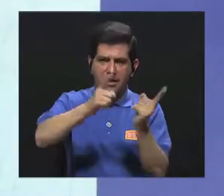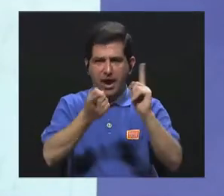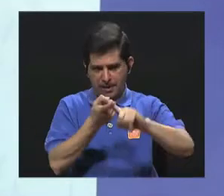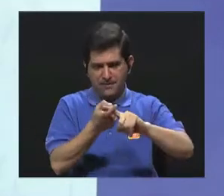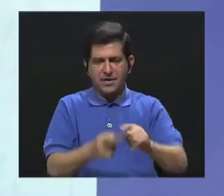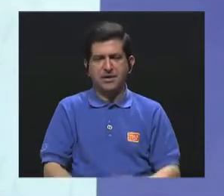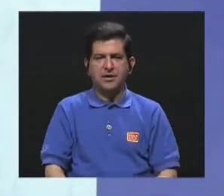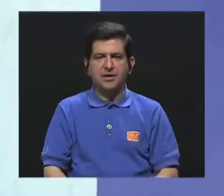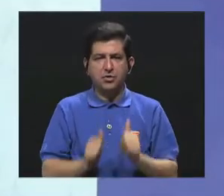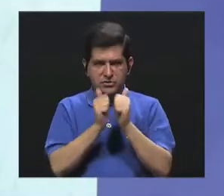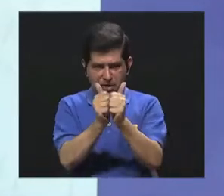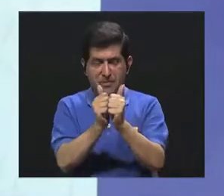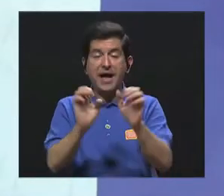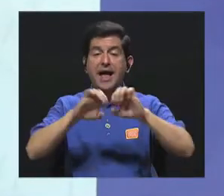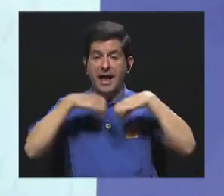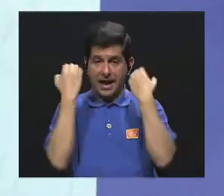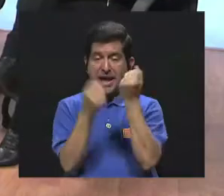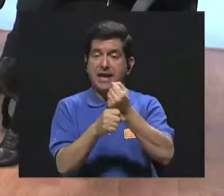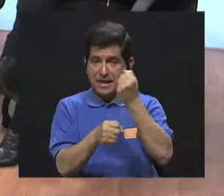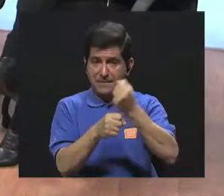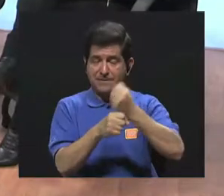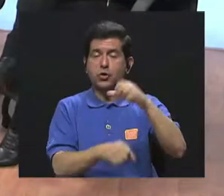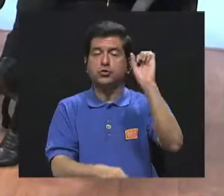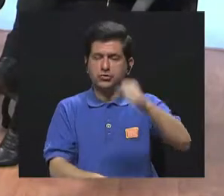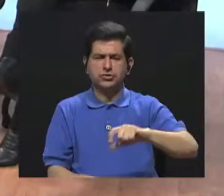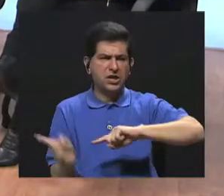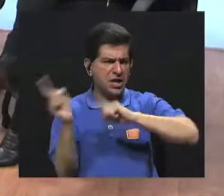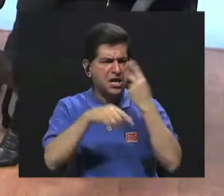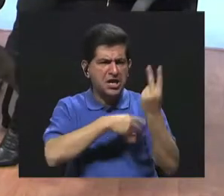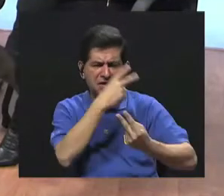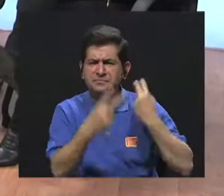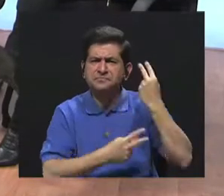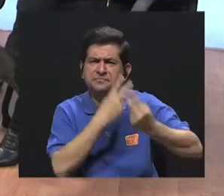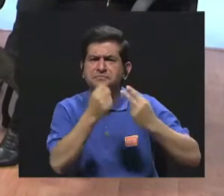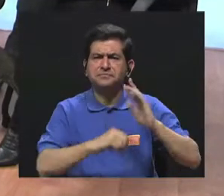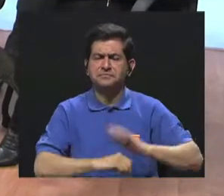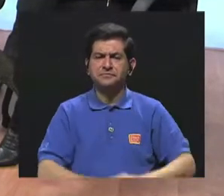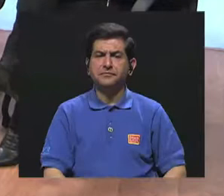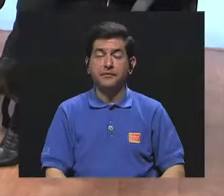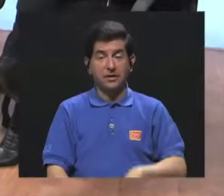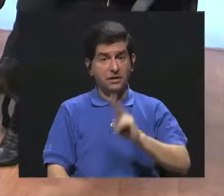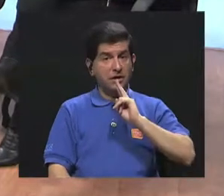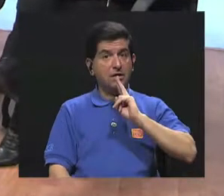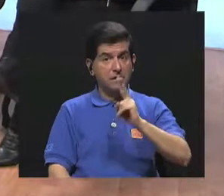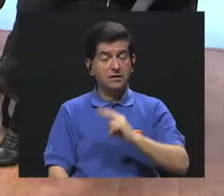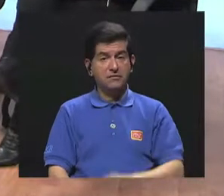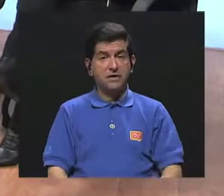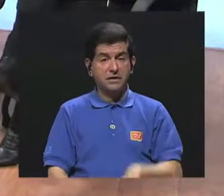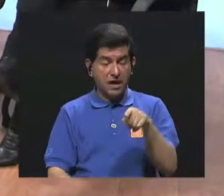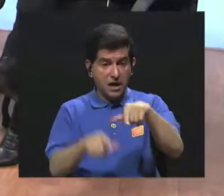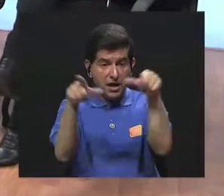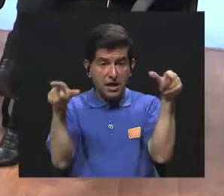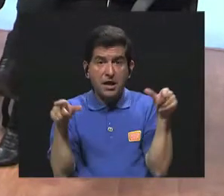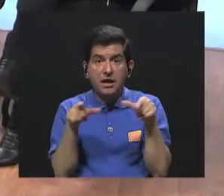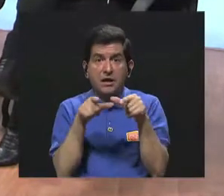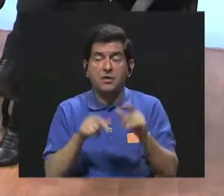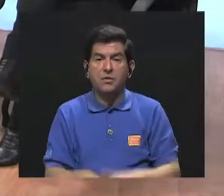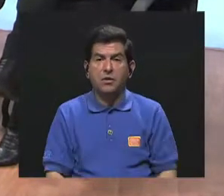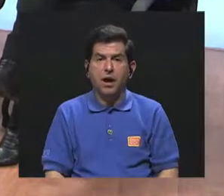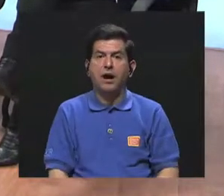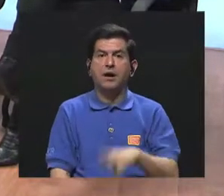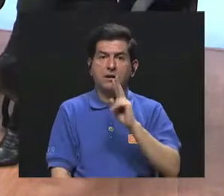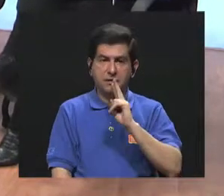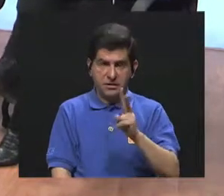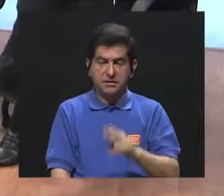que sí, me acompañaran, ajá, y sí, fuéramos a visitarlos. Y realmente cuando estuve ahí, o sea, de verdad